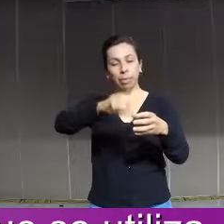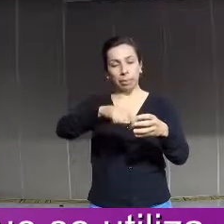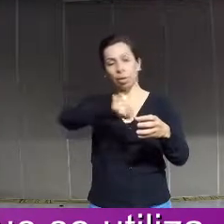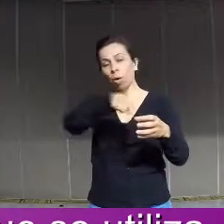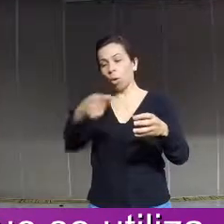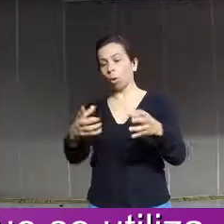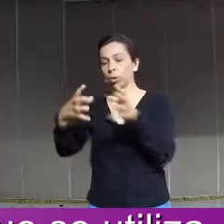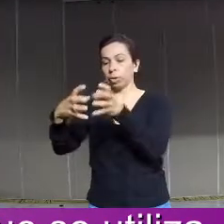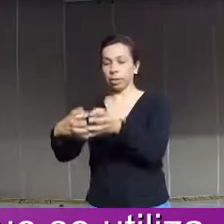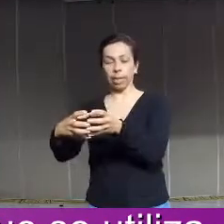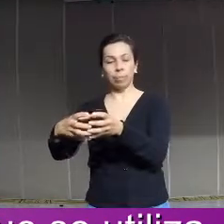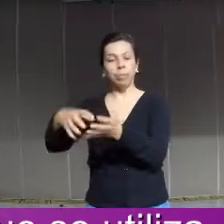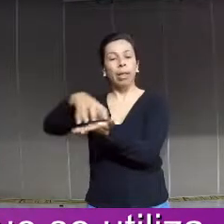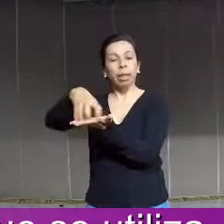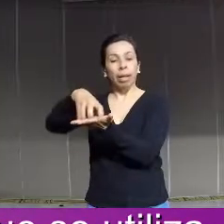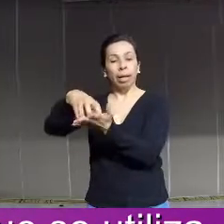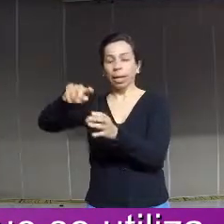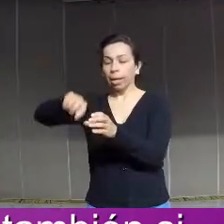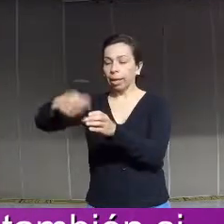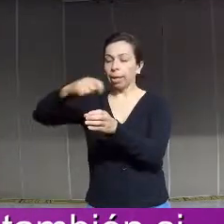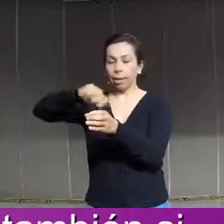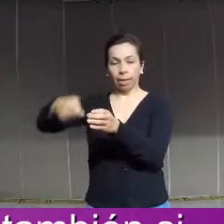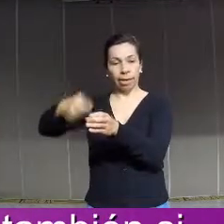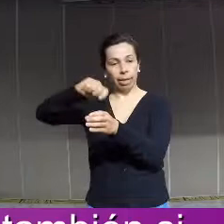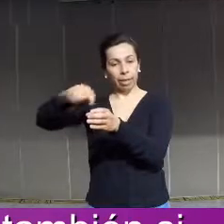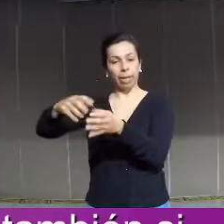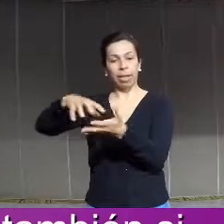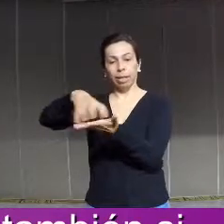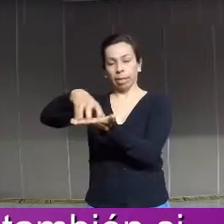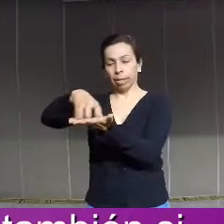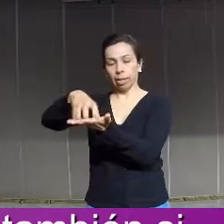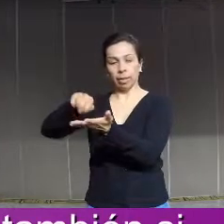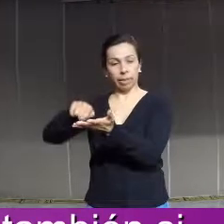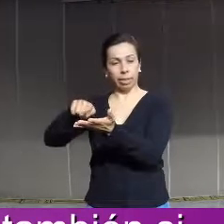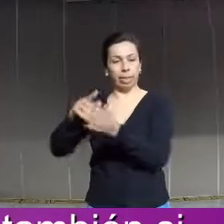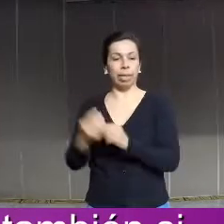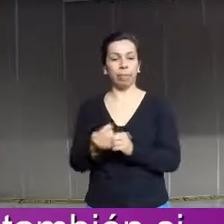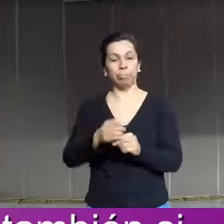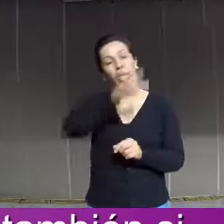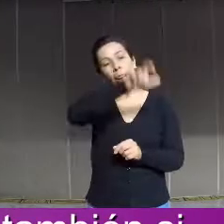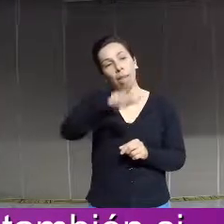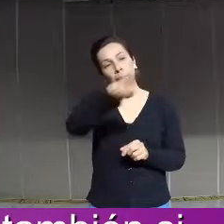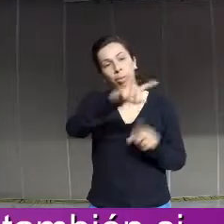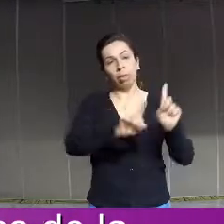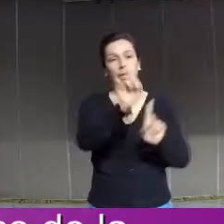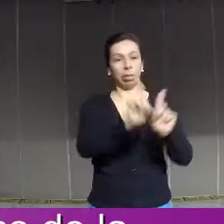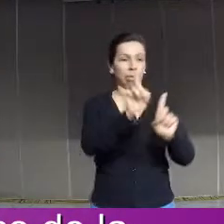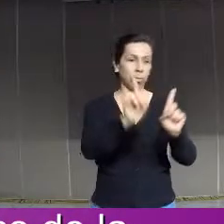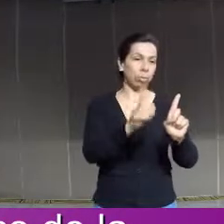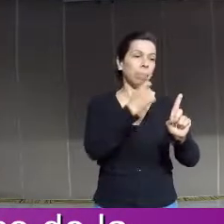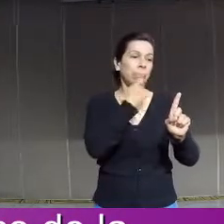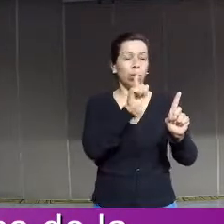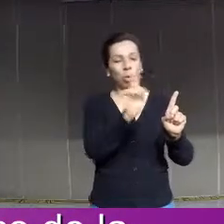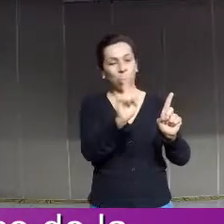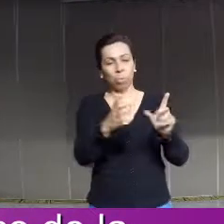coagulada. Muchas veces cuando uno tiene que espesar el líquido, a nuestros pacientes no les gusta, rechazan el líquido, no lo